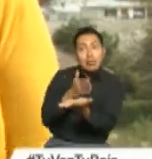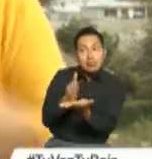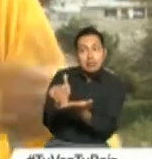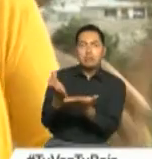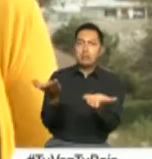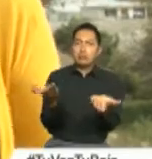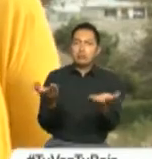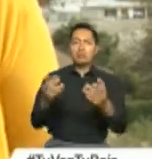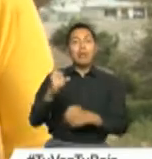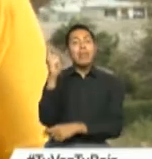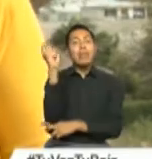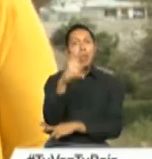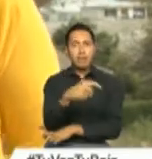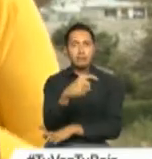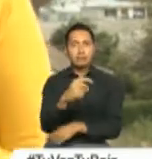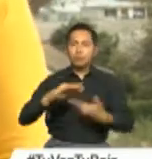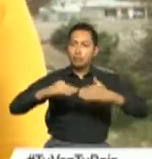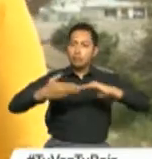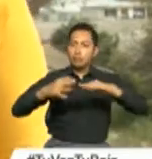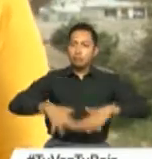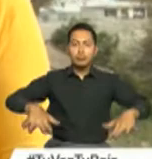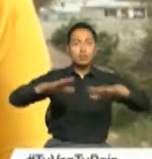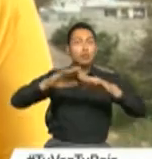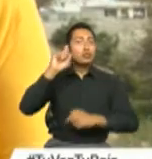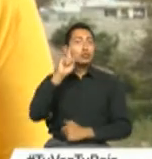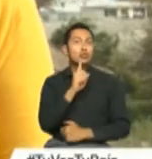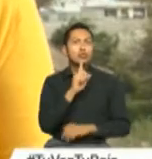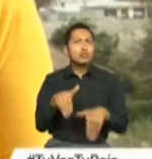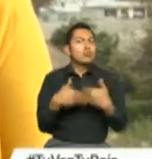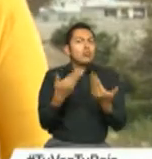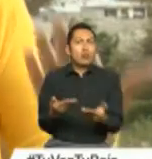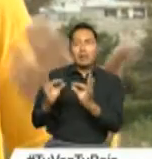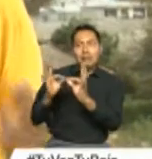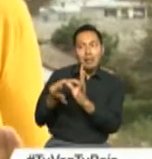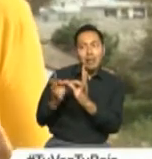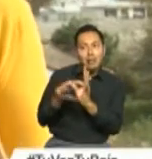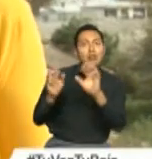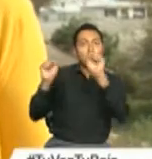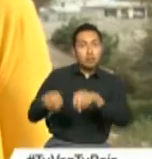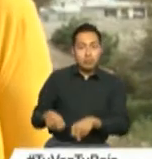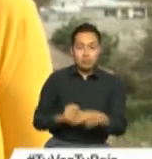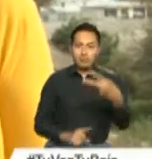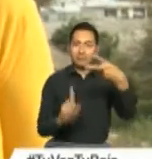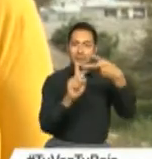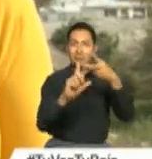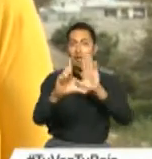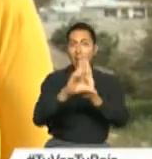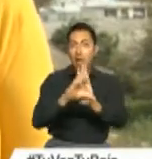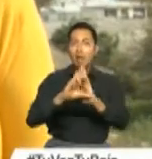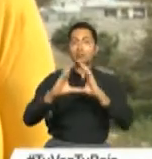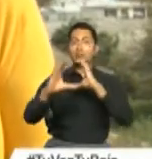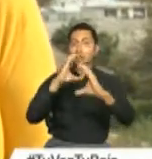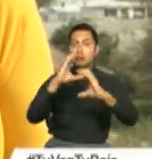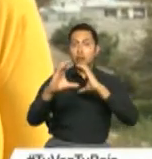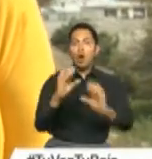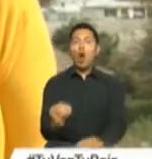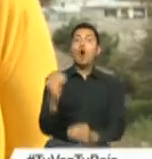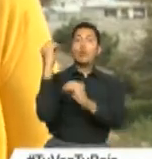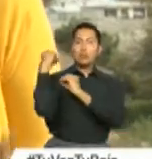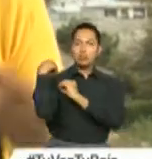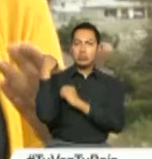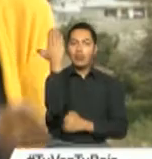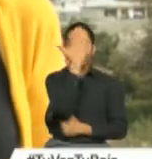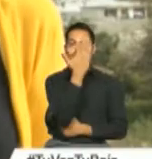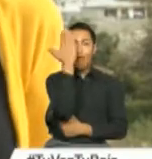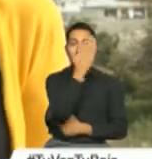tener o que debe tener la comunidad sorda a través de un intérprete de lengua de señas, y la ley de comunicación, que habla sobre la obligatoriedad